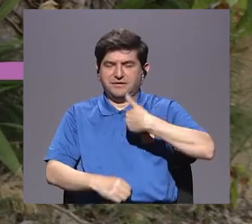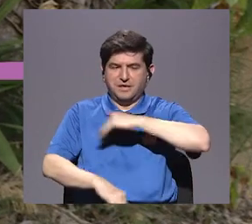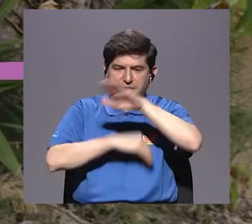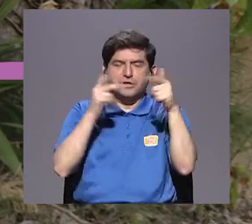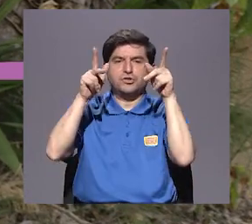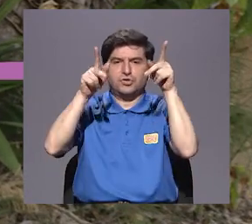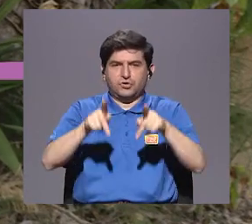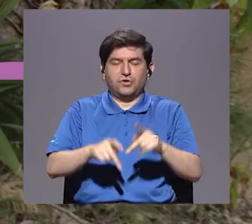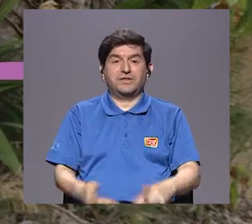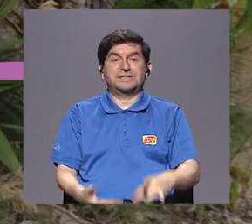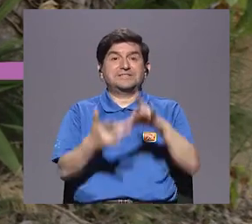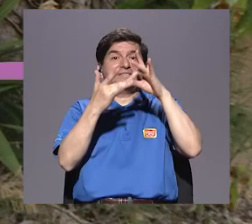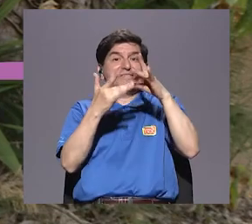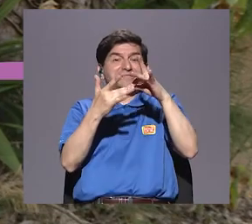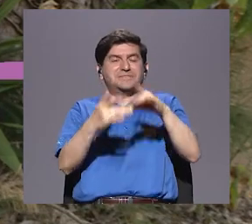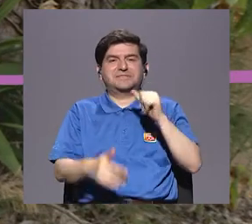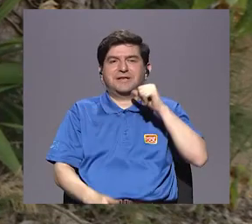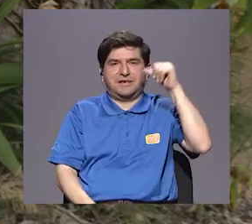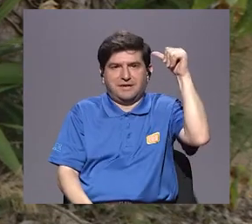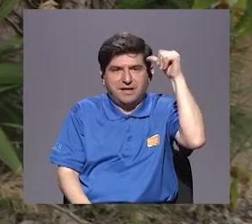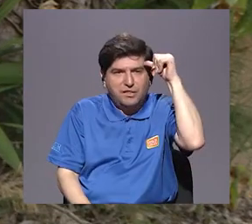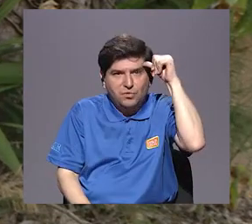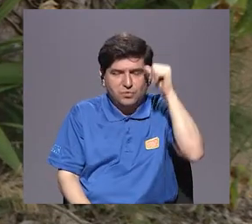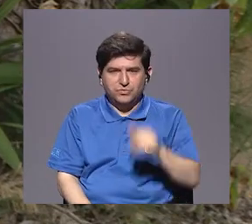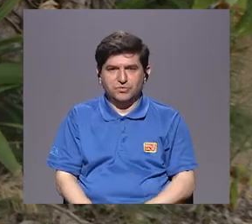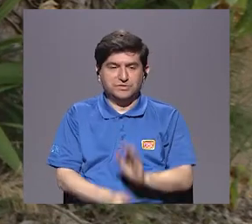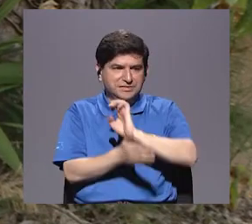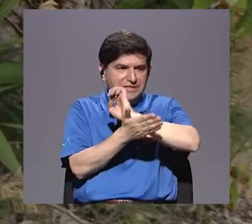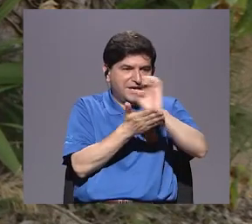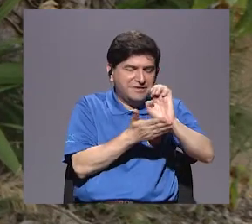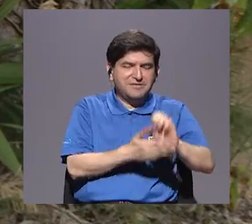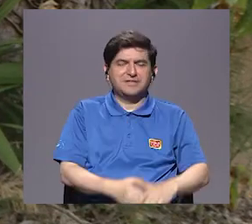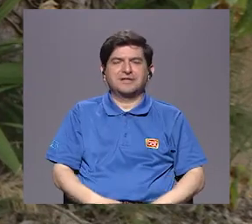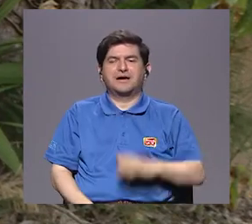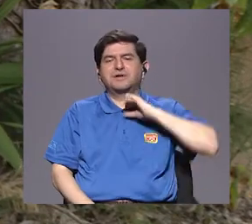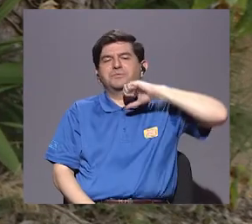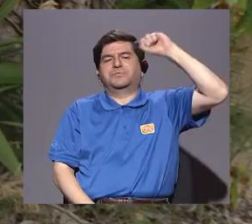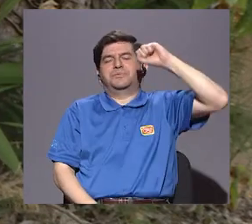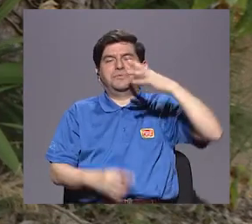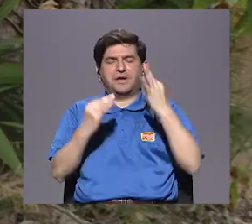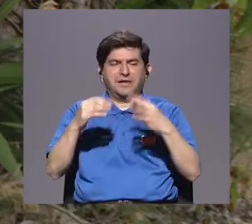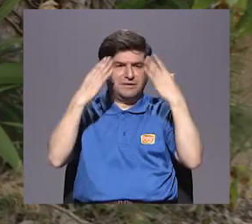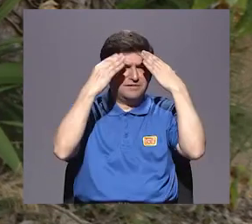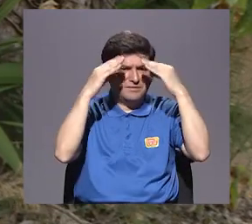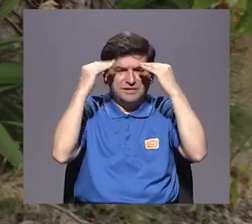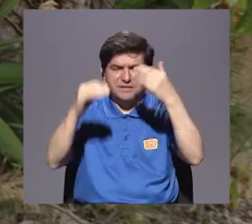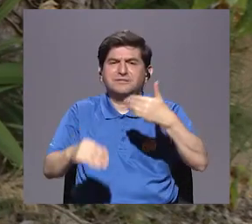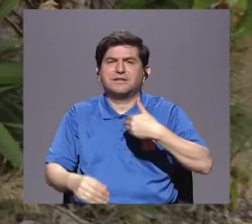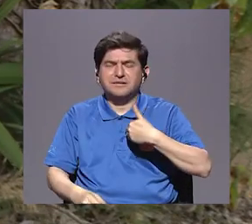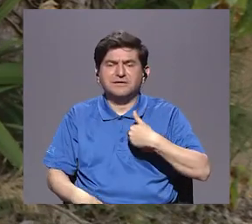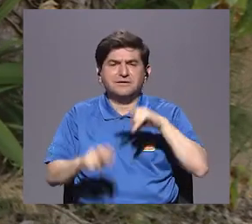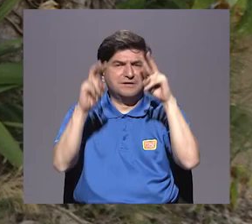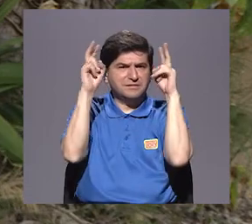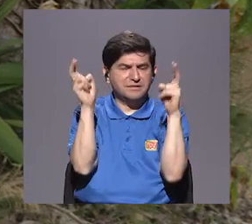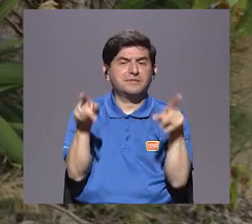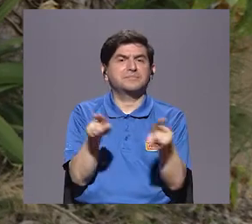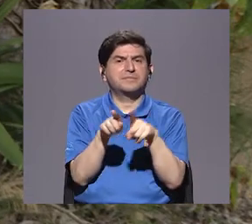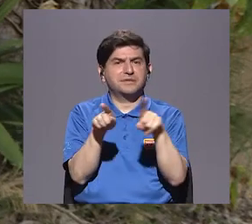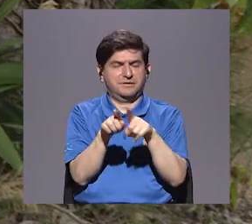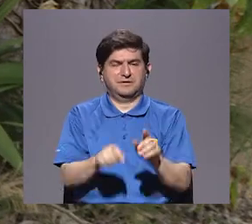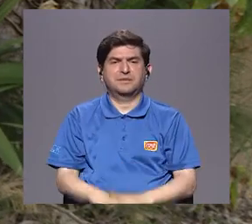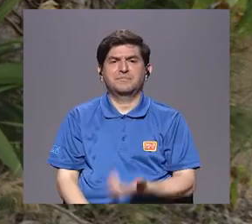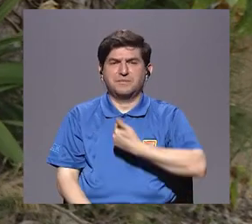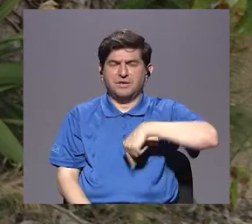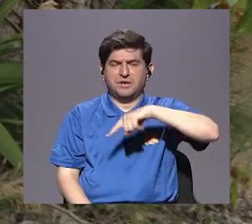todas las personas, especialmente las adultas, en prevenir el suicidio, en tratar de informarnos acerca de este tema y también de